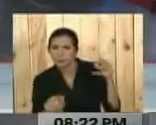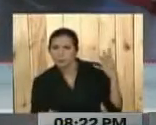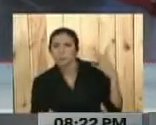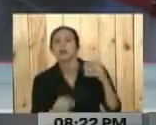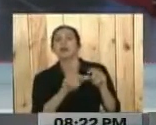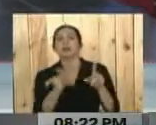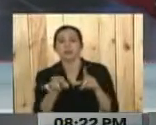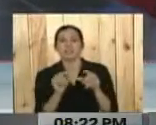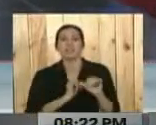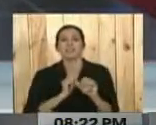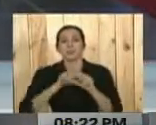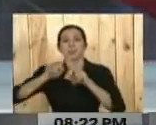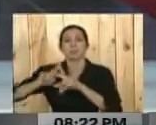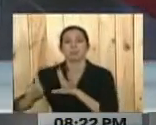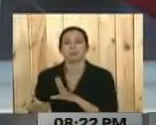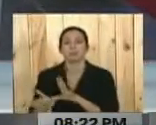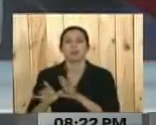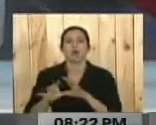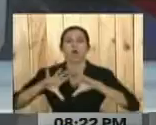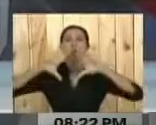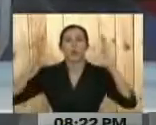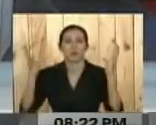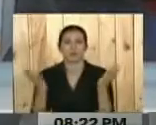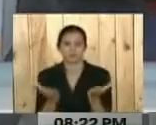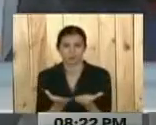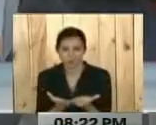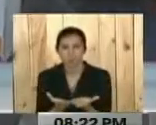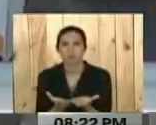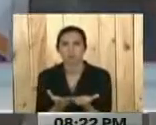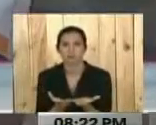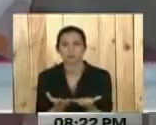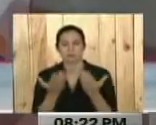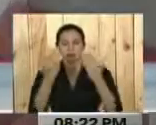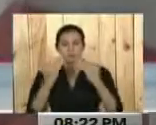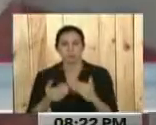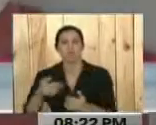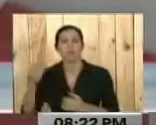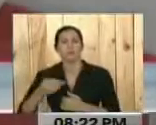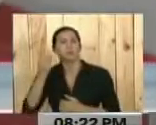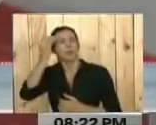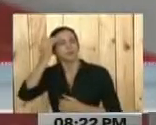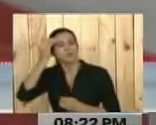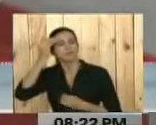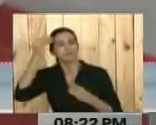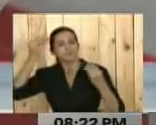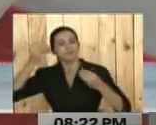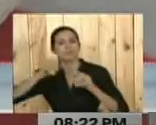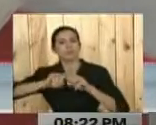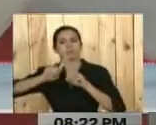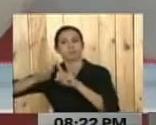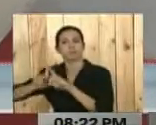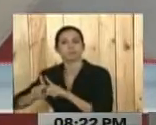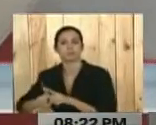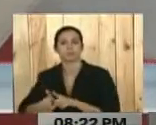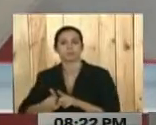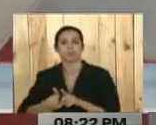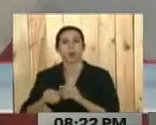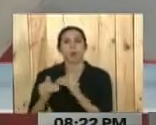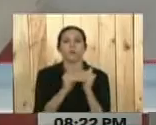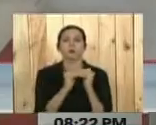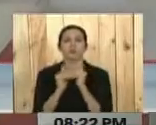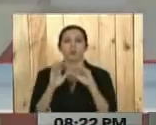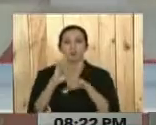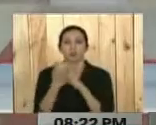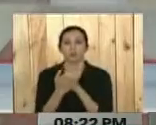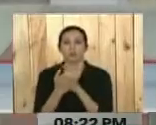Identidades múltiples en la globalización. La hipótesis de la homogenización cultural. La construcción